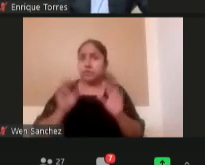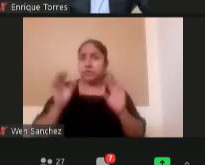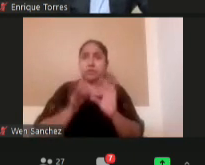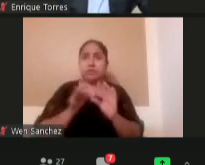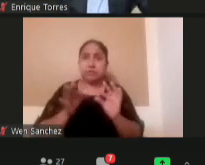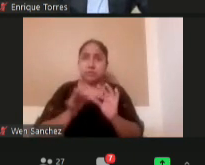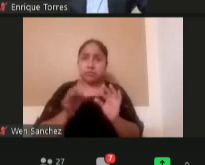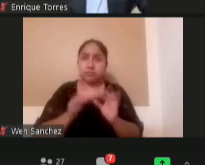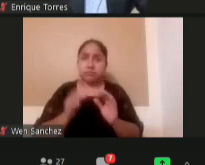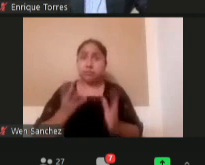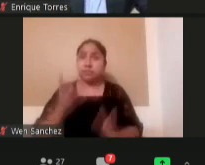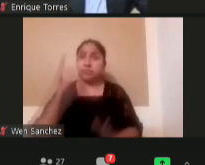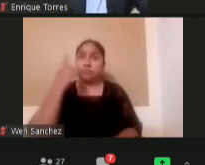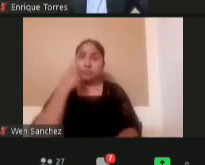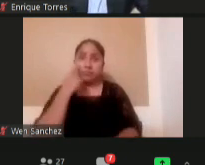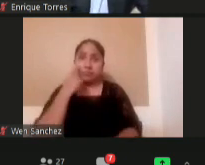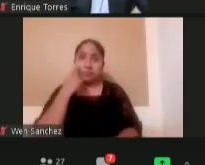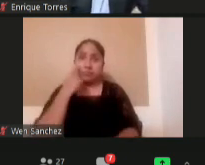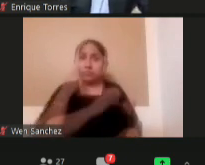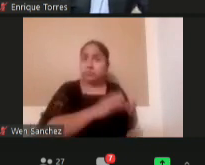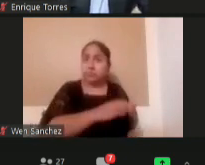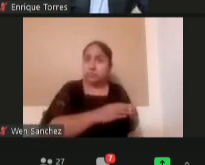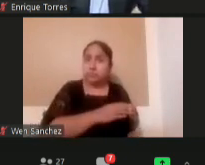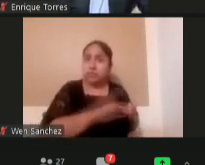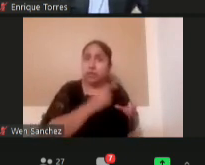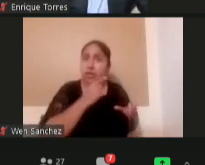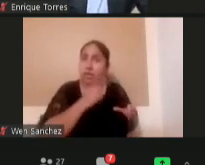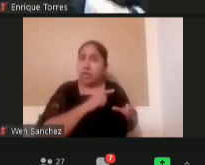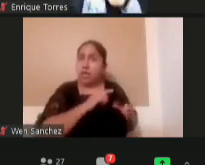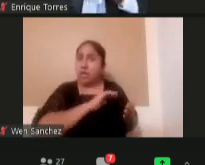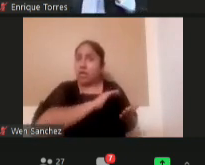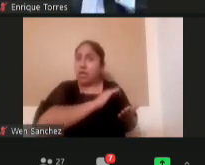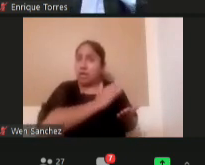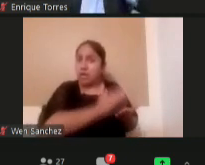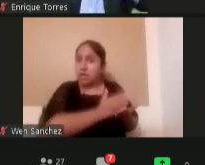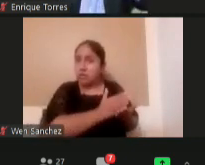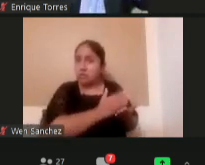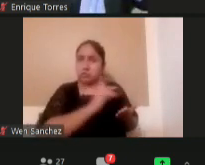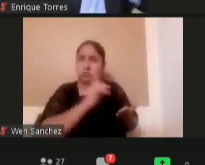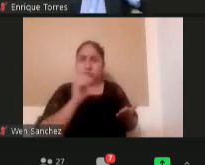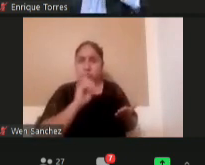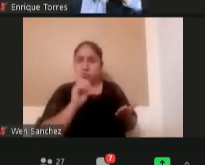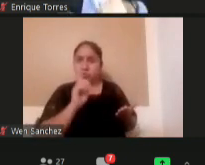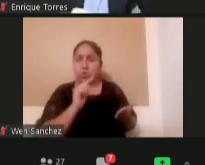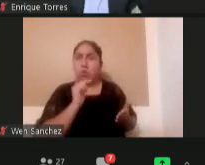va a desaparecer. El trabajo se va a fortalecer.